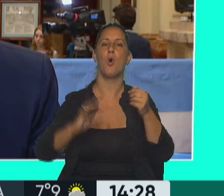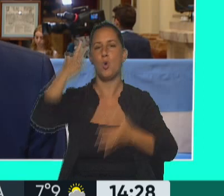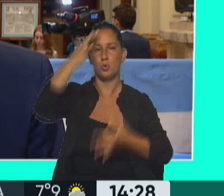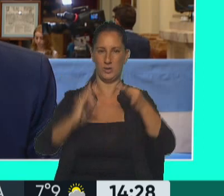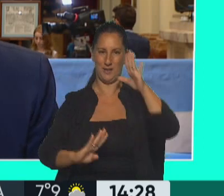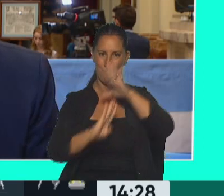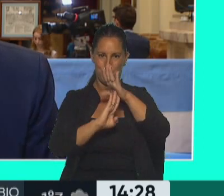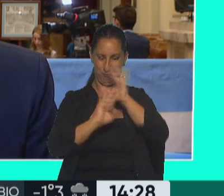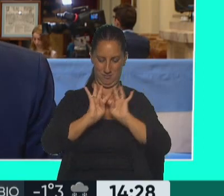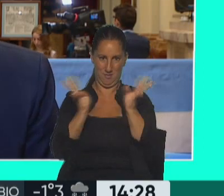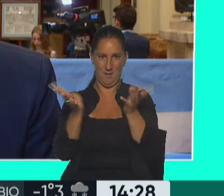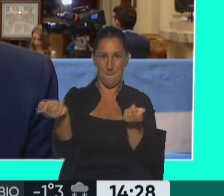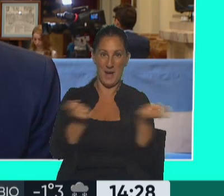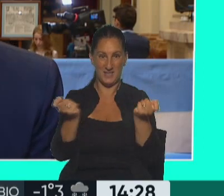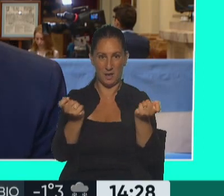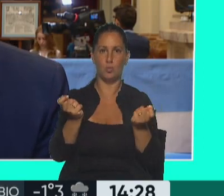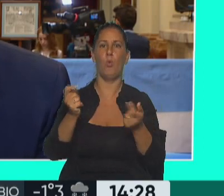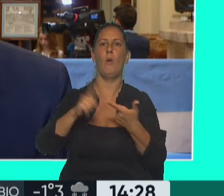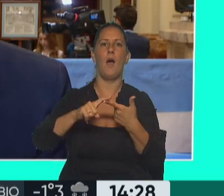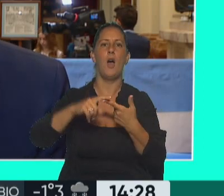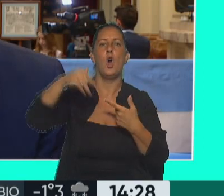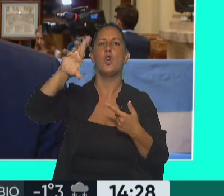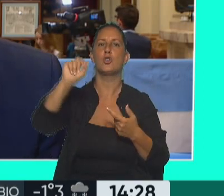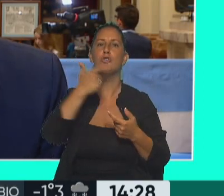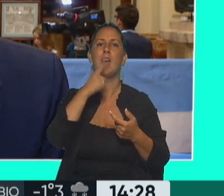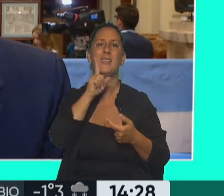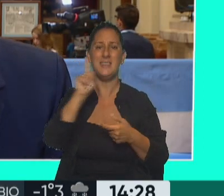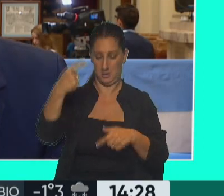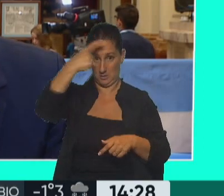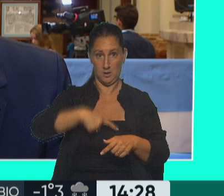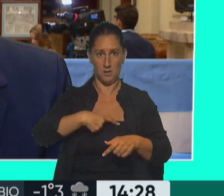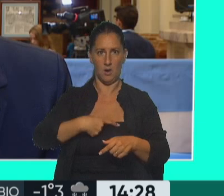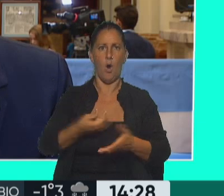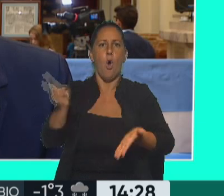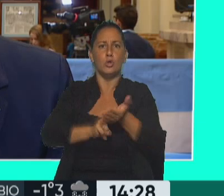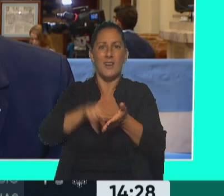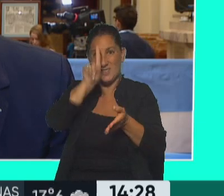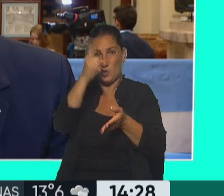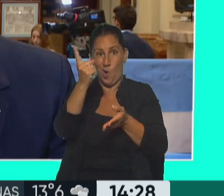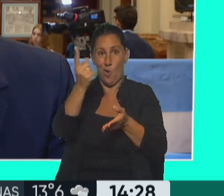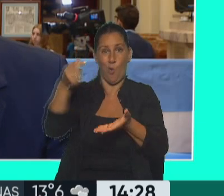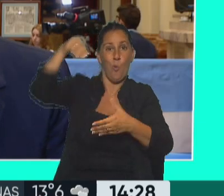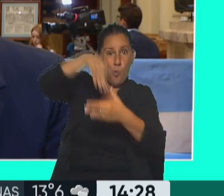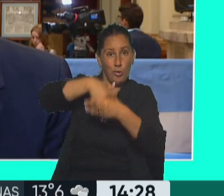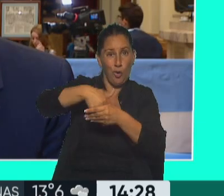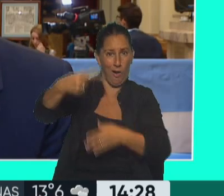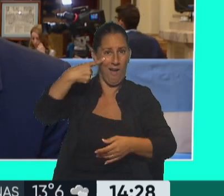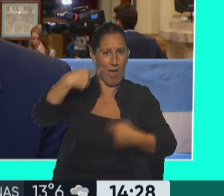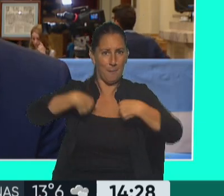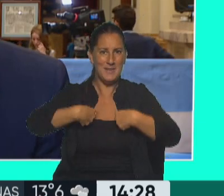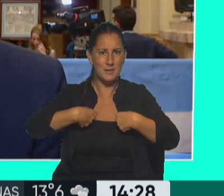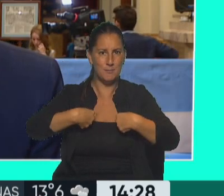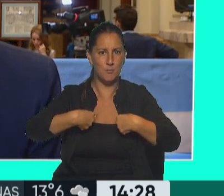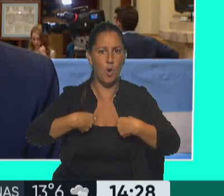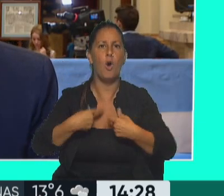doble mostrador para Horacio Rosati, el presidente de la Corte, que se autovotó presidente también del Consejo de la Magistratura, y aclararle a la gente que el